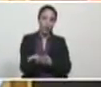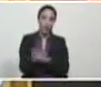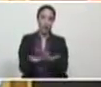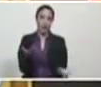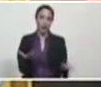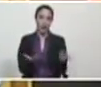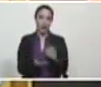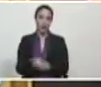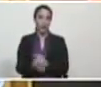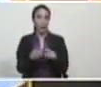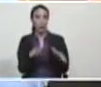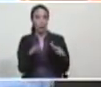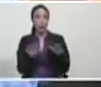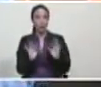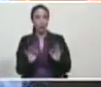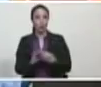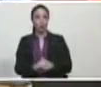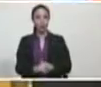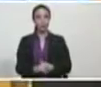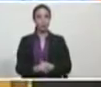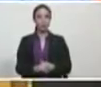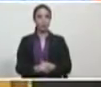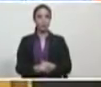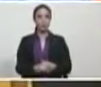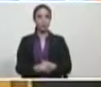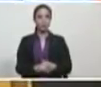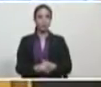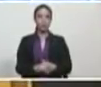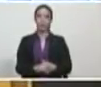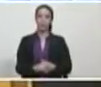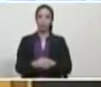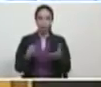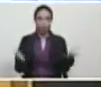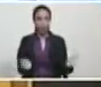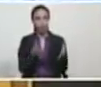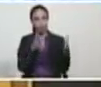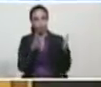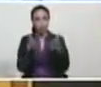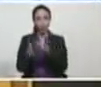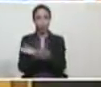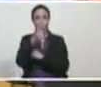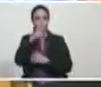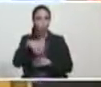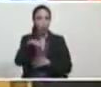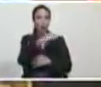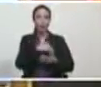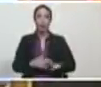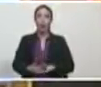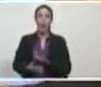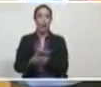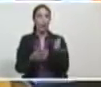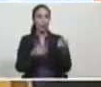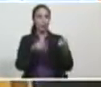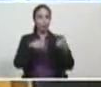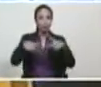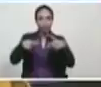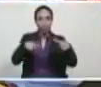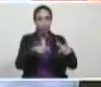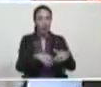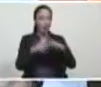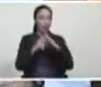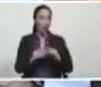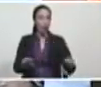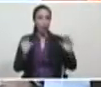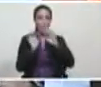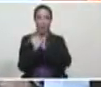unidades nuevecitas de paquete para que vayan a los caminos, a los pueblos, a las ciudades, a los barrios, a las avenidas de todo el